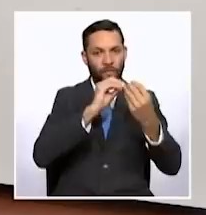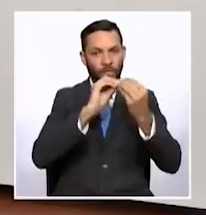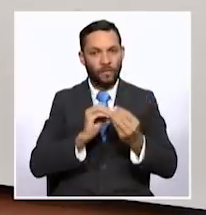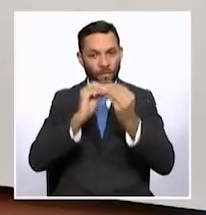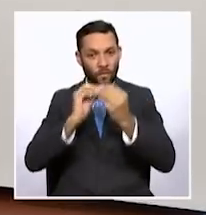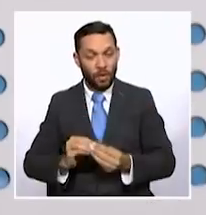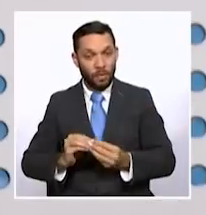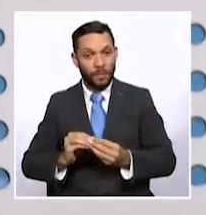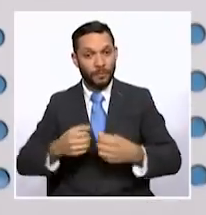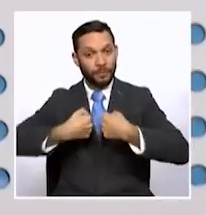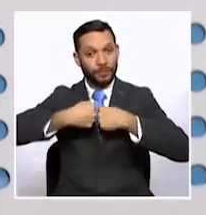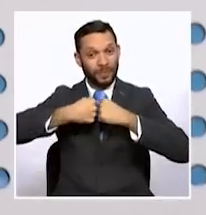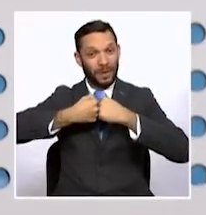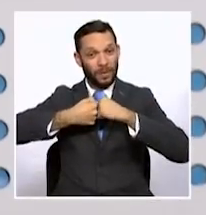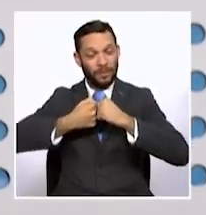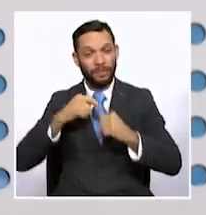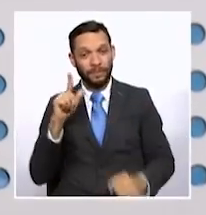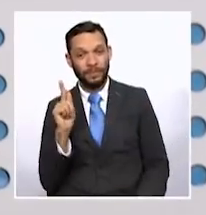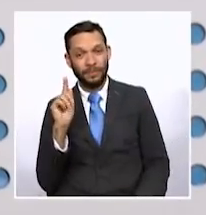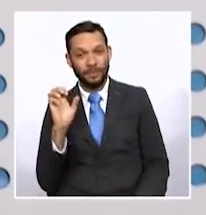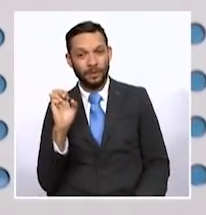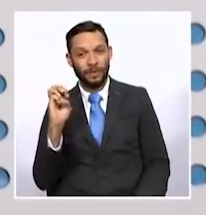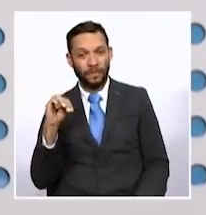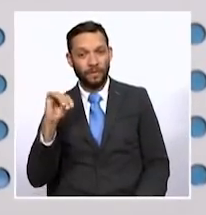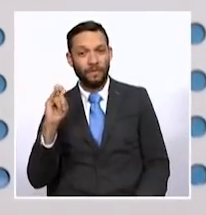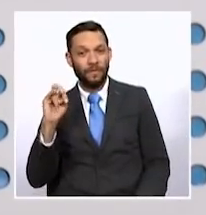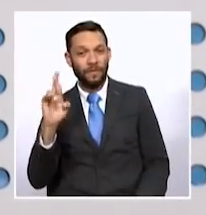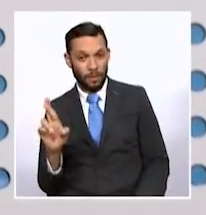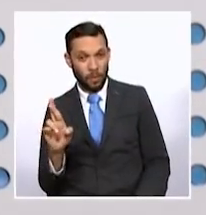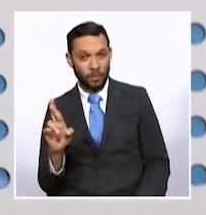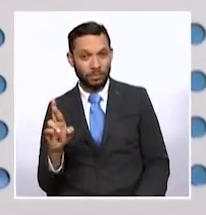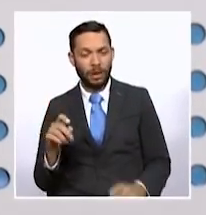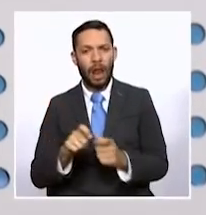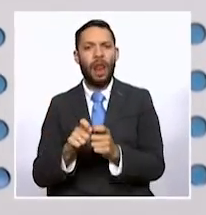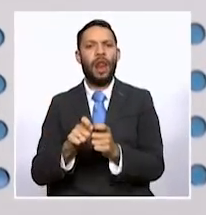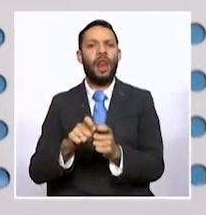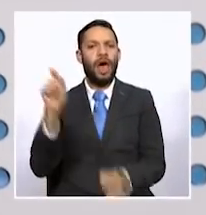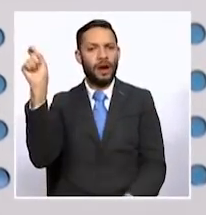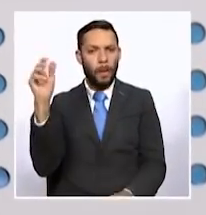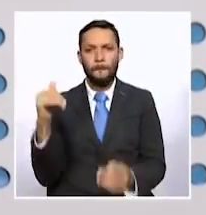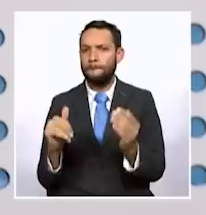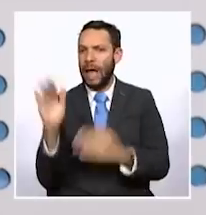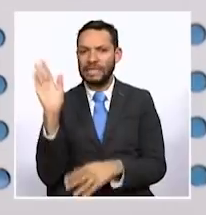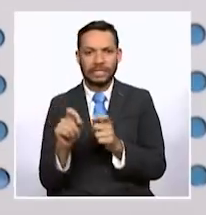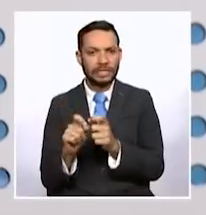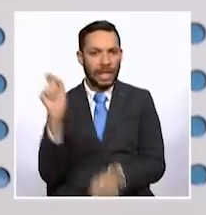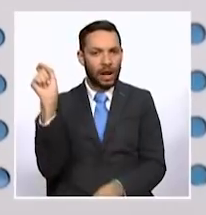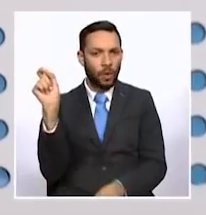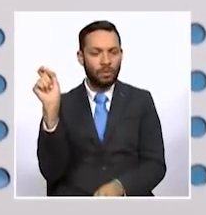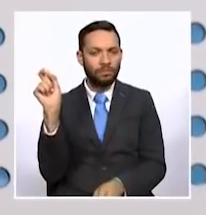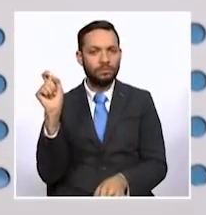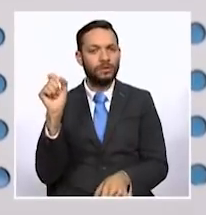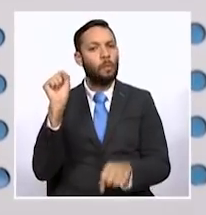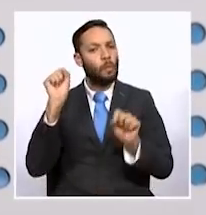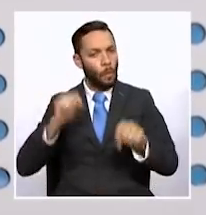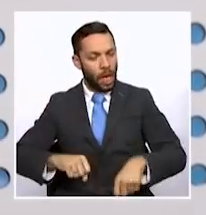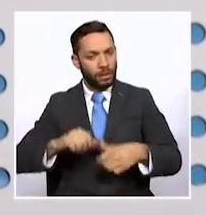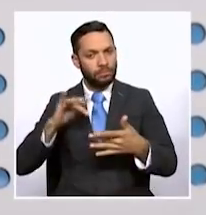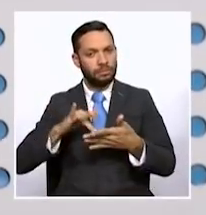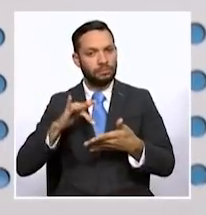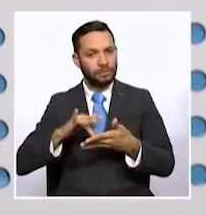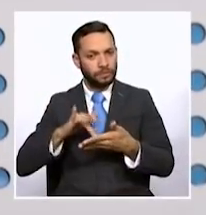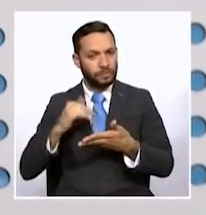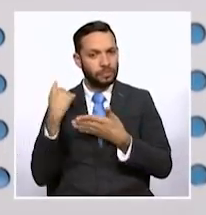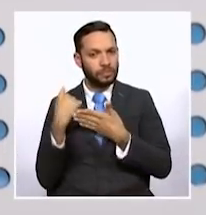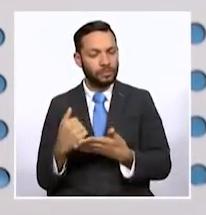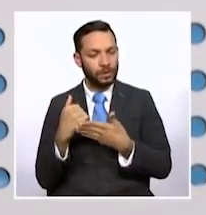hueso largo más importante del cuerpo, el cual tiene una irrigación y un flujo sanguíneo muy importante que nos da gran parte de nuestra irrigación a